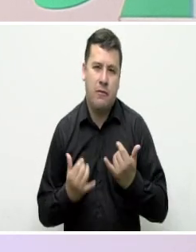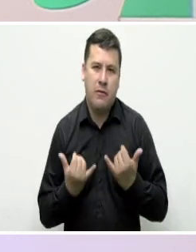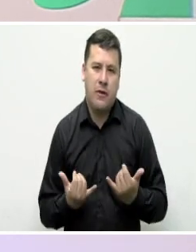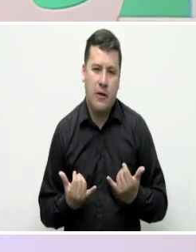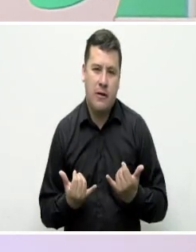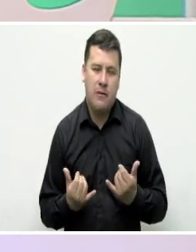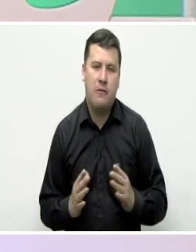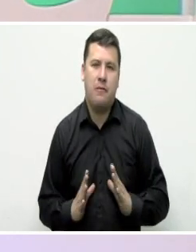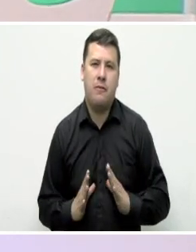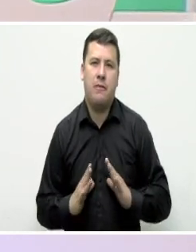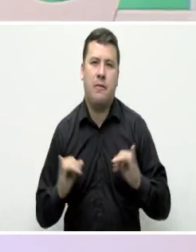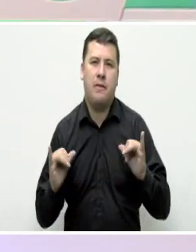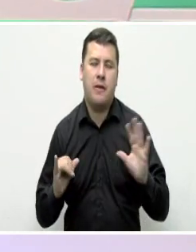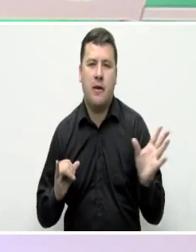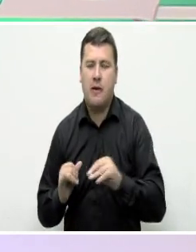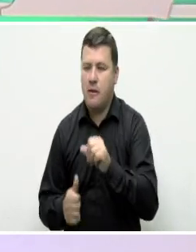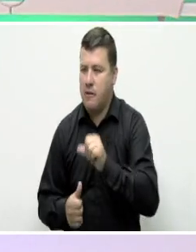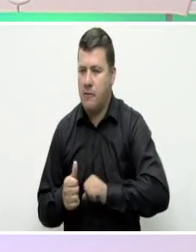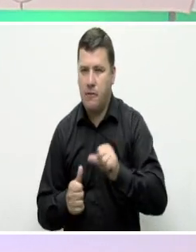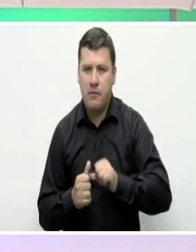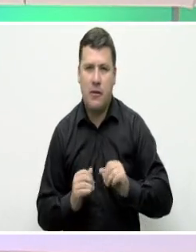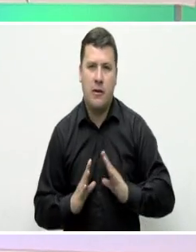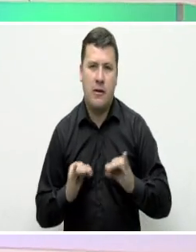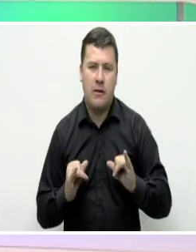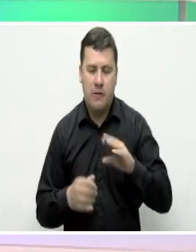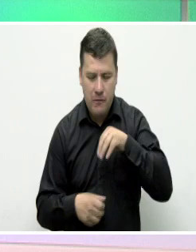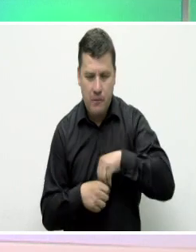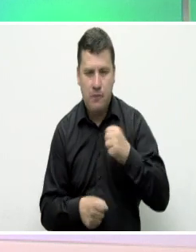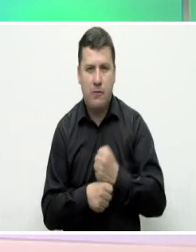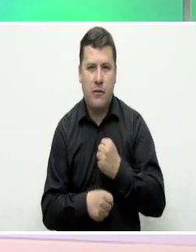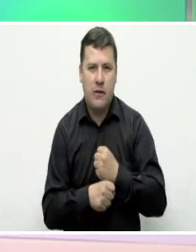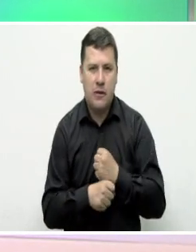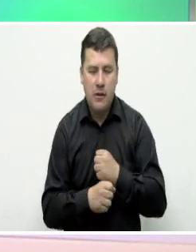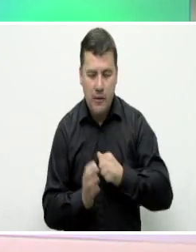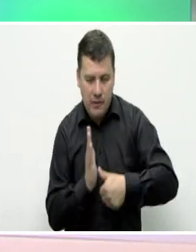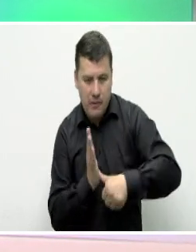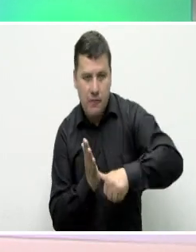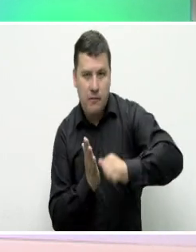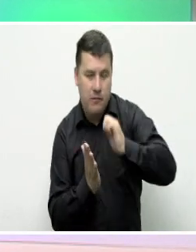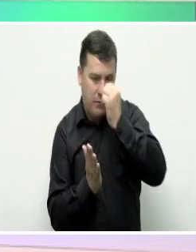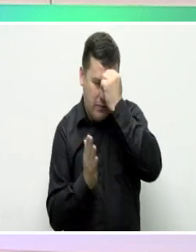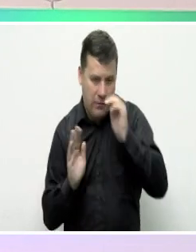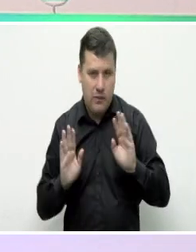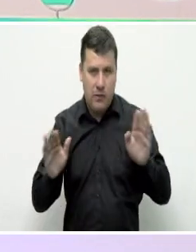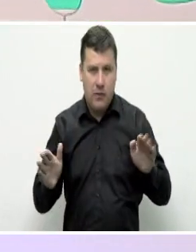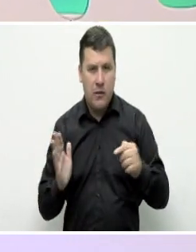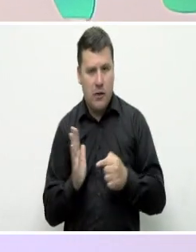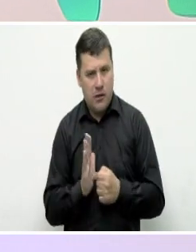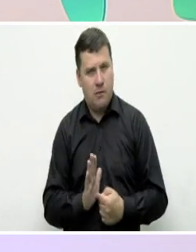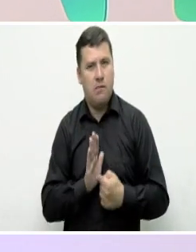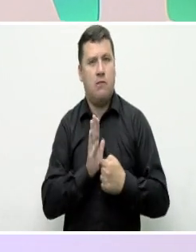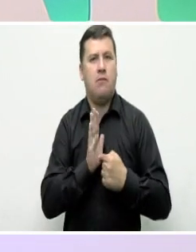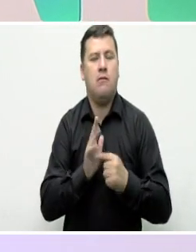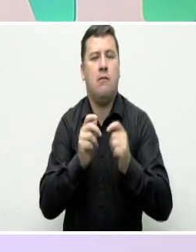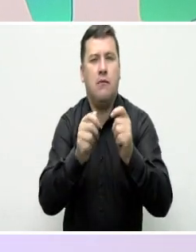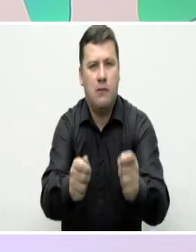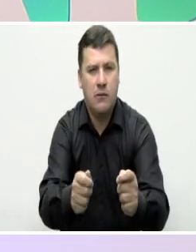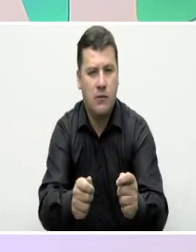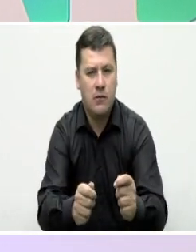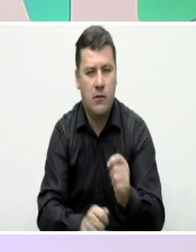momentos muy felices todos y cada uno de los funcionarios de la Registraduría Nacional de Estado Civil por haberle dado